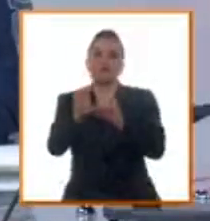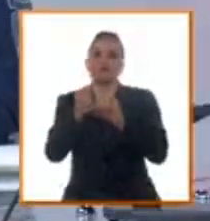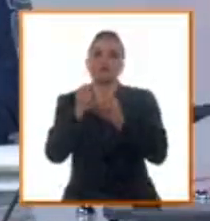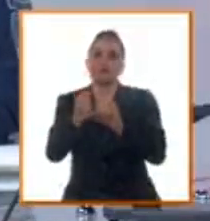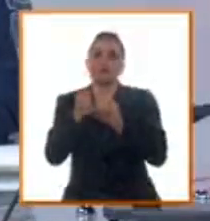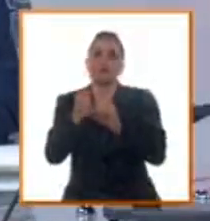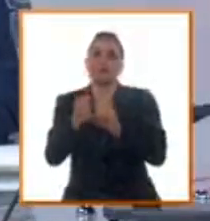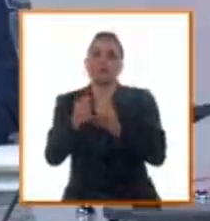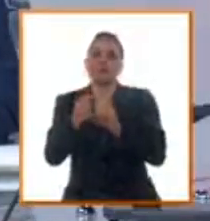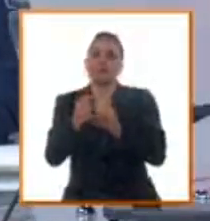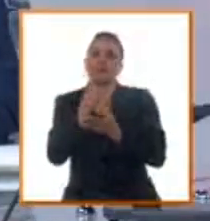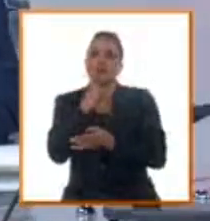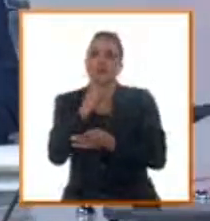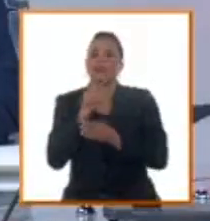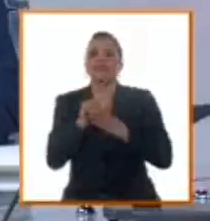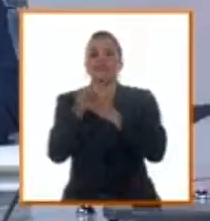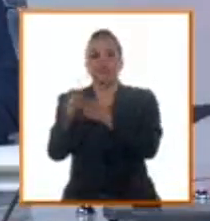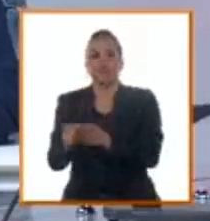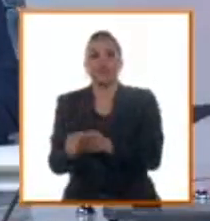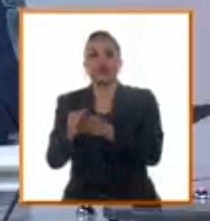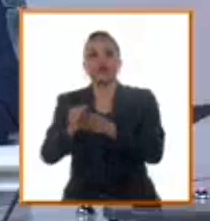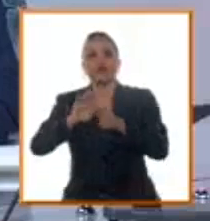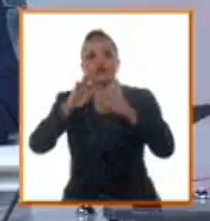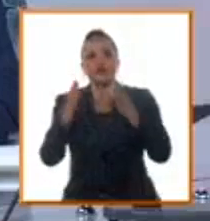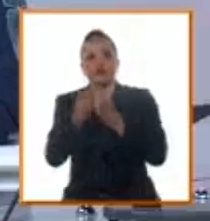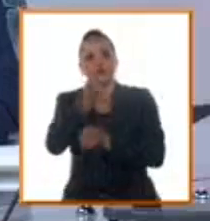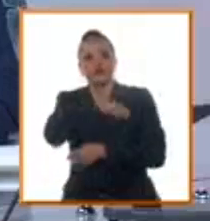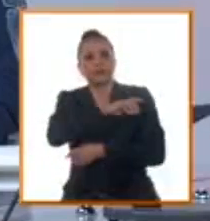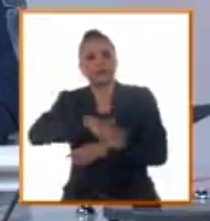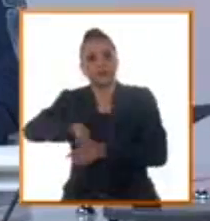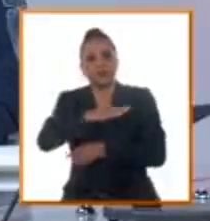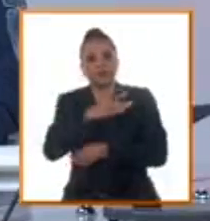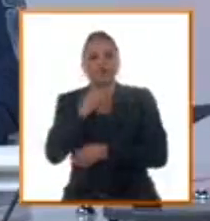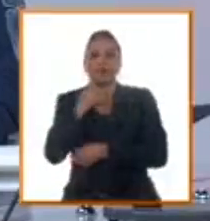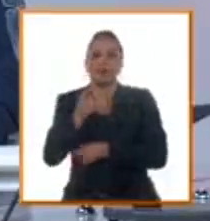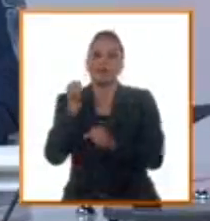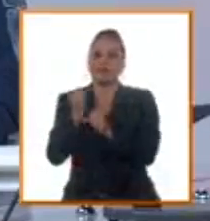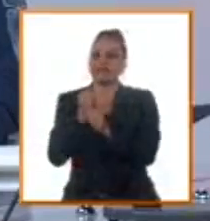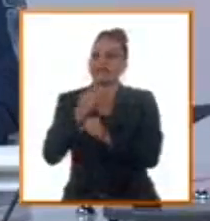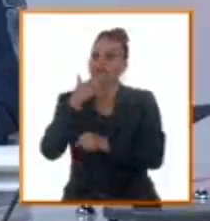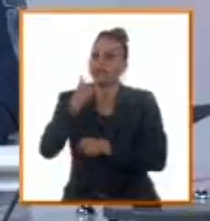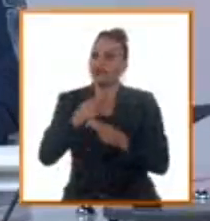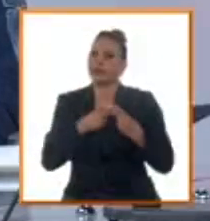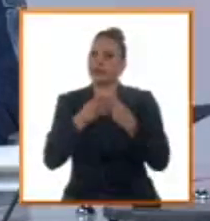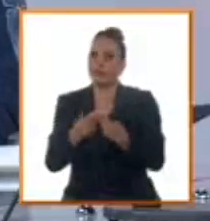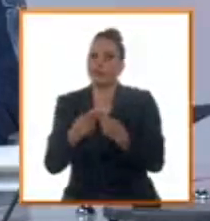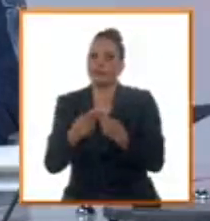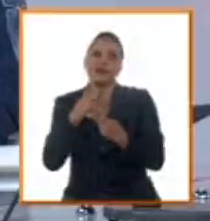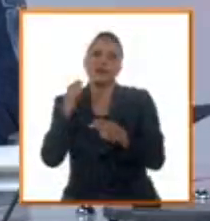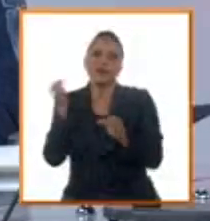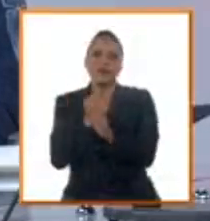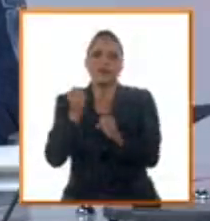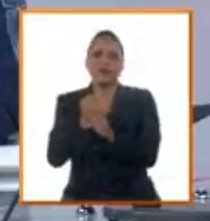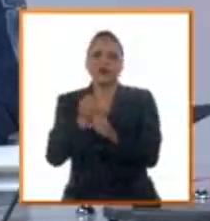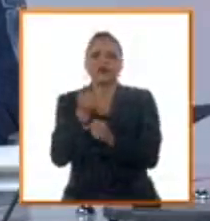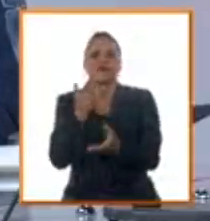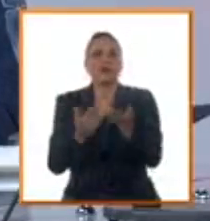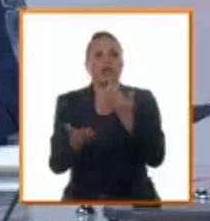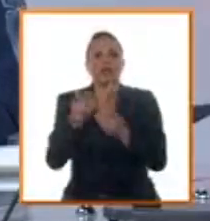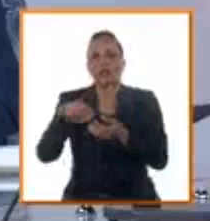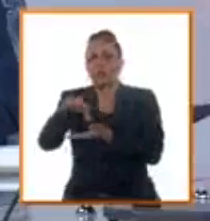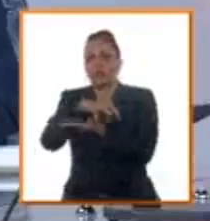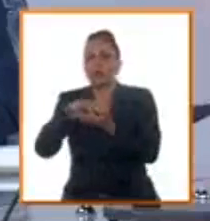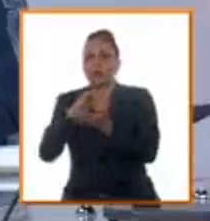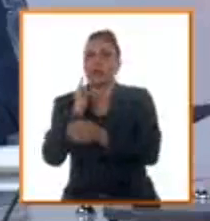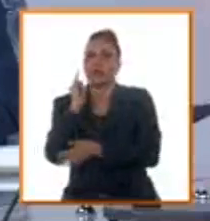gobiernos municipales que han hecho realmente verdaderos actos de heroísmo trabajando en el rescate en las zonas más